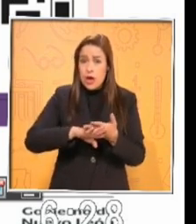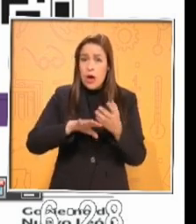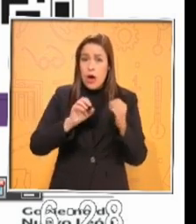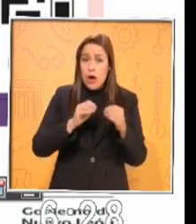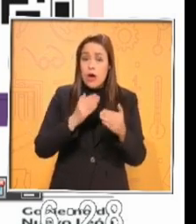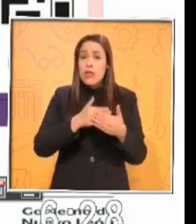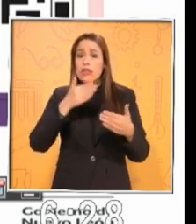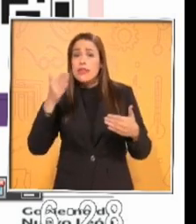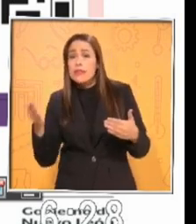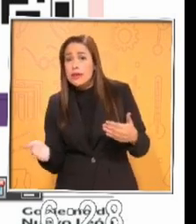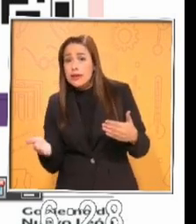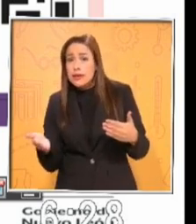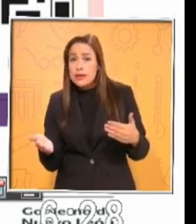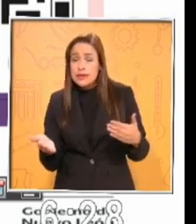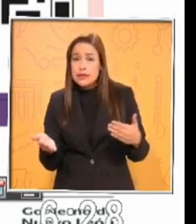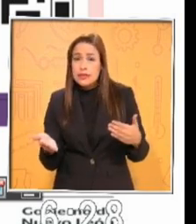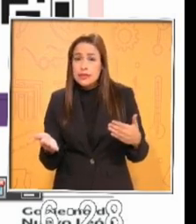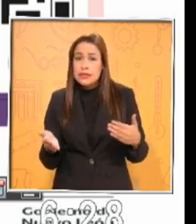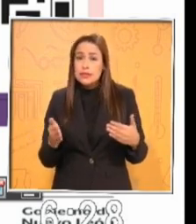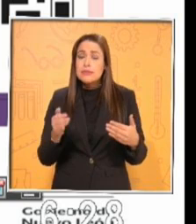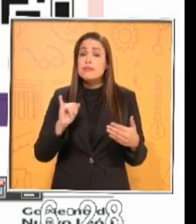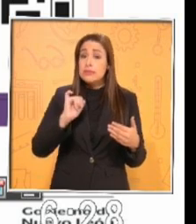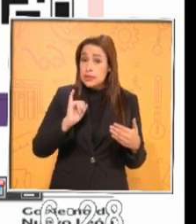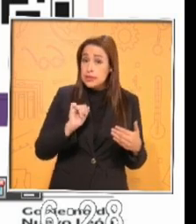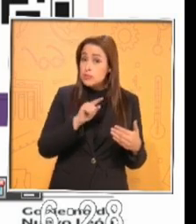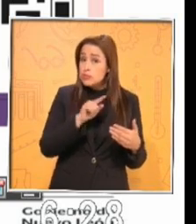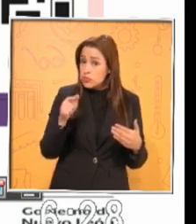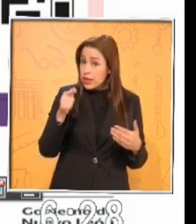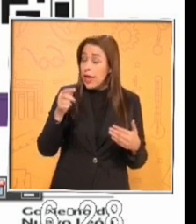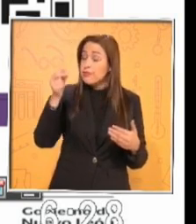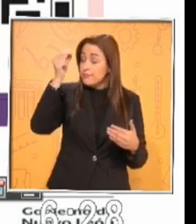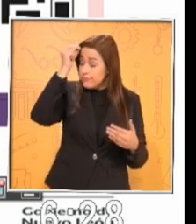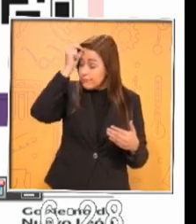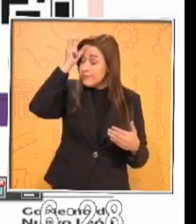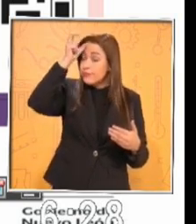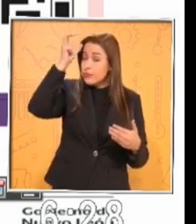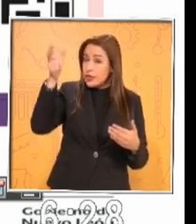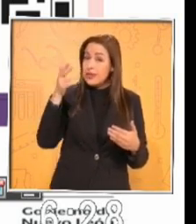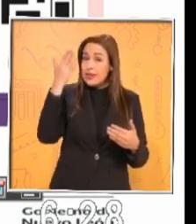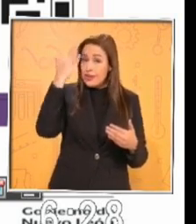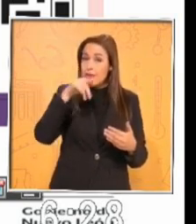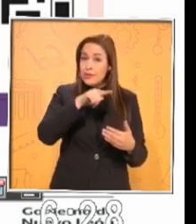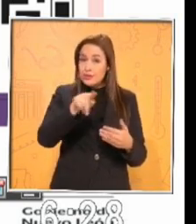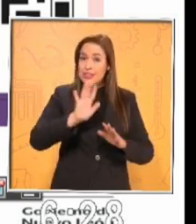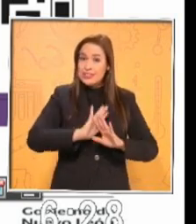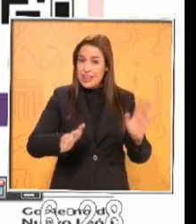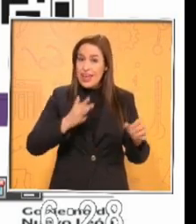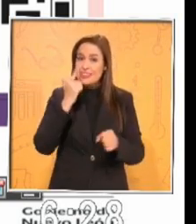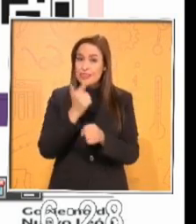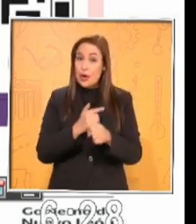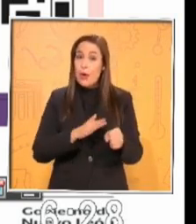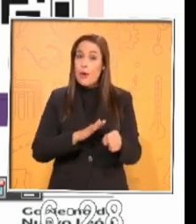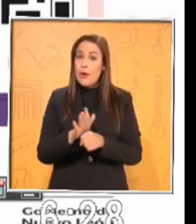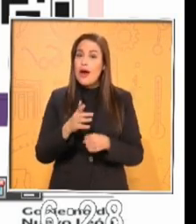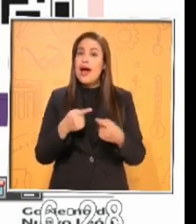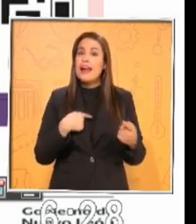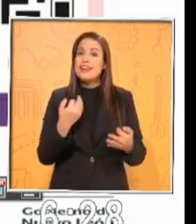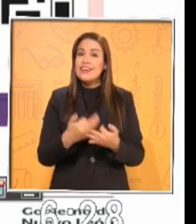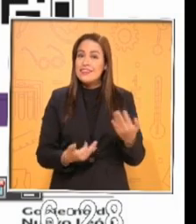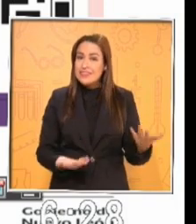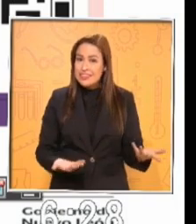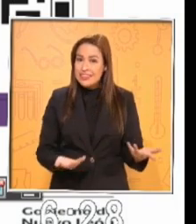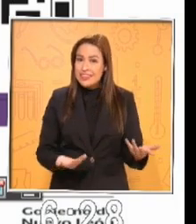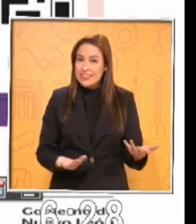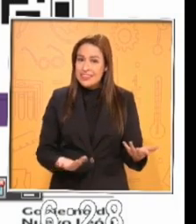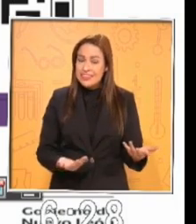¿De consecuencia? Sí, ustedes son bien listos. Estoy segura que ya descubrieron que nos falta